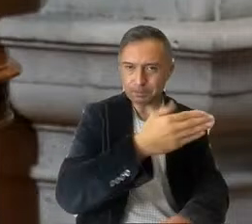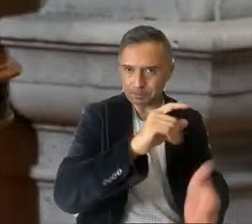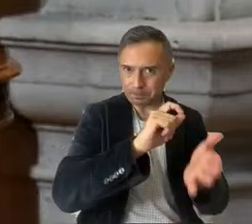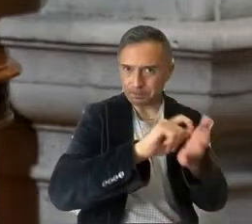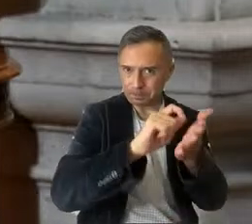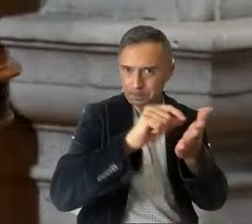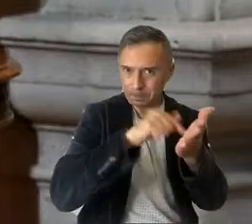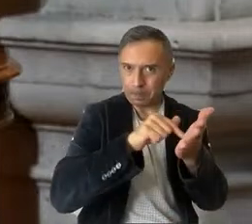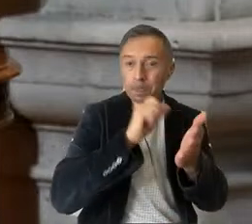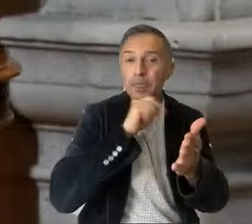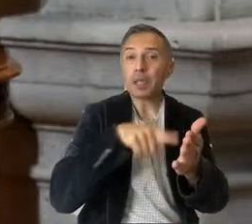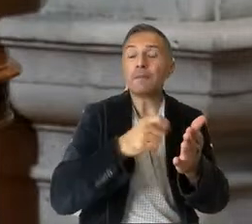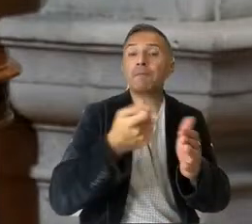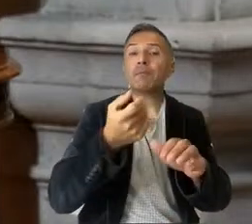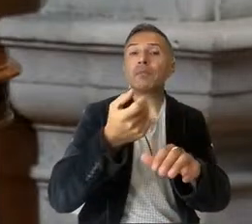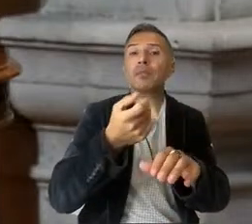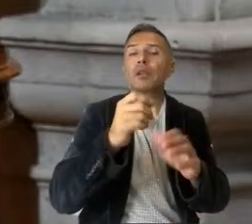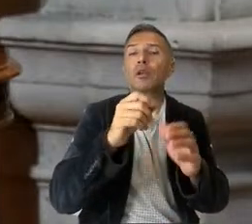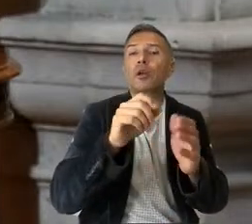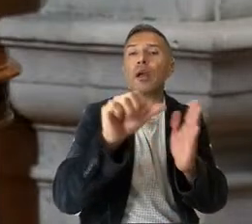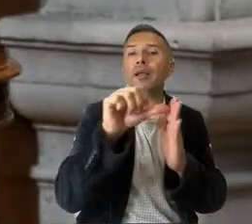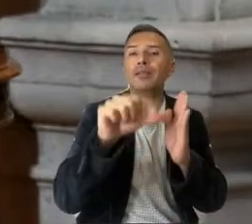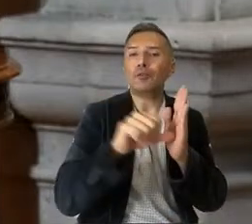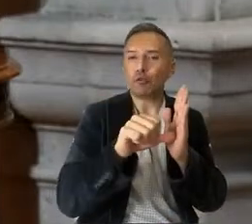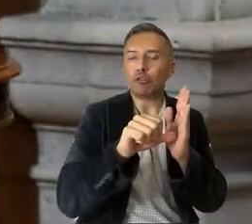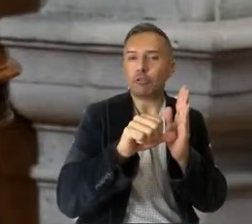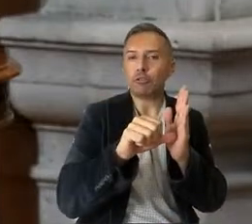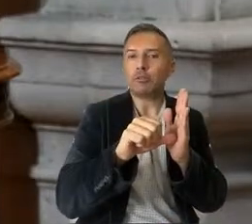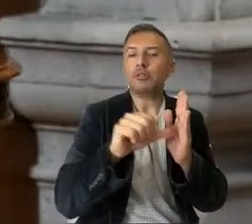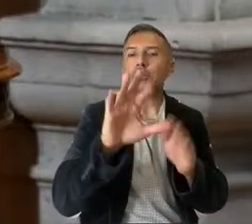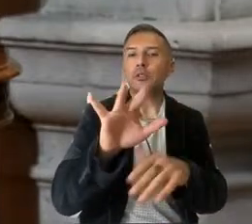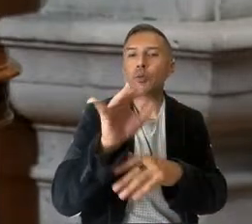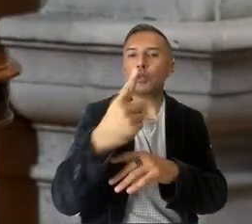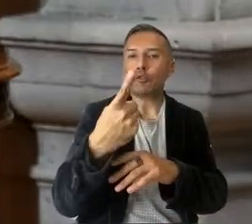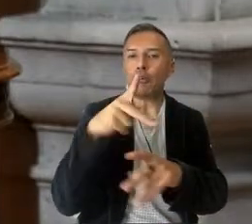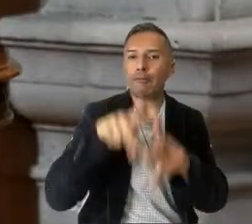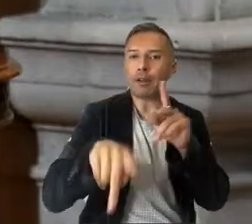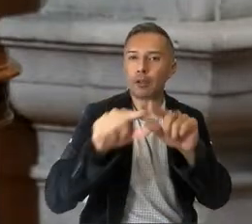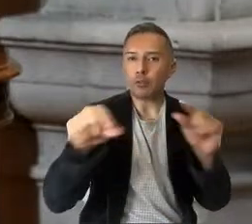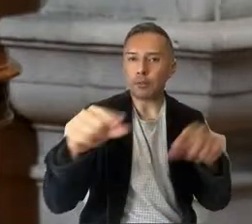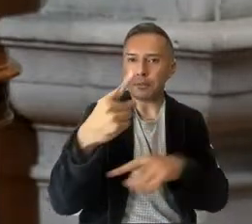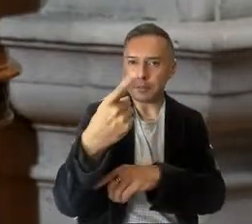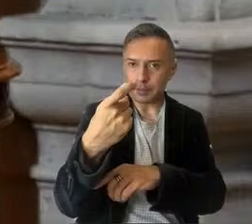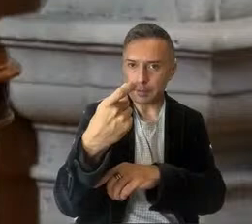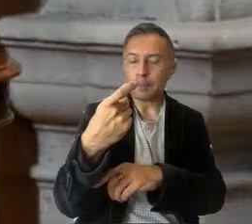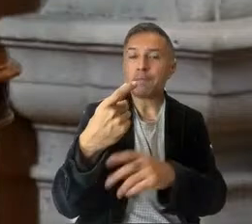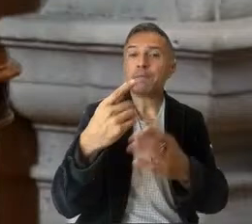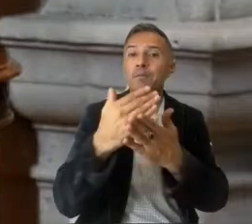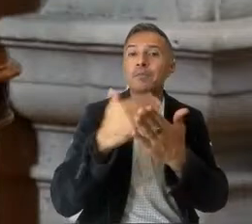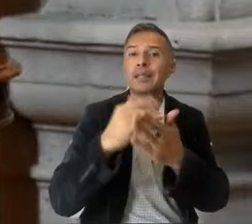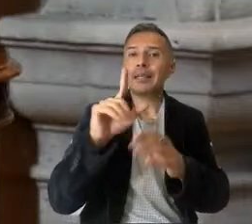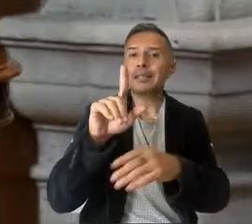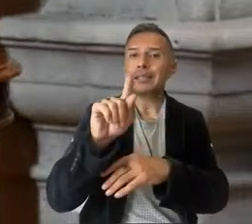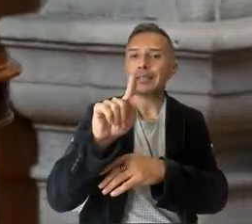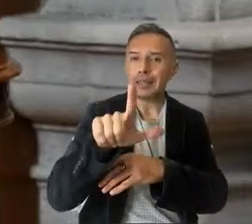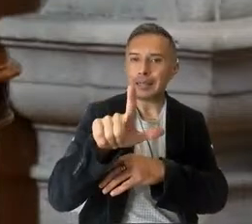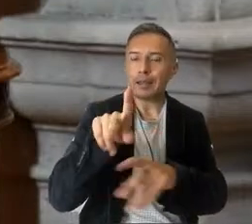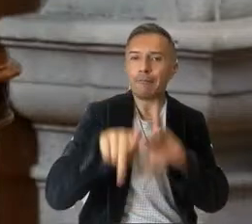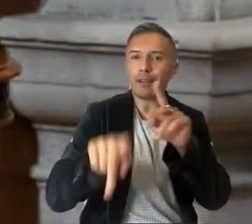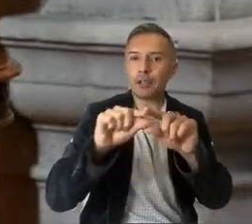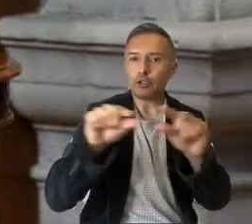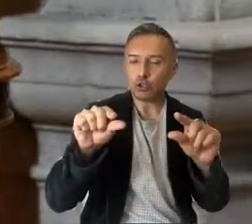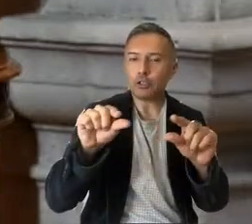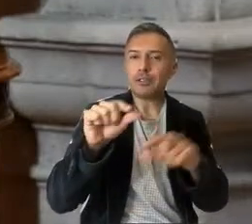ejercicio de las atribuciones que me confieren los artículos 51, fracción primera, y 77,